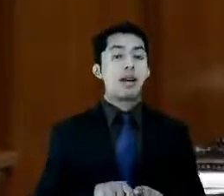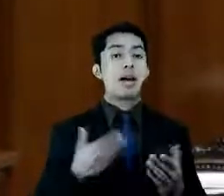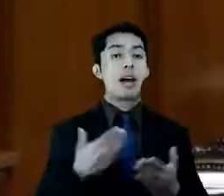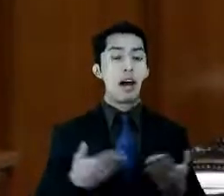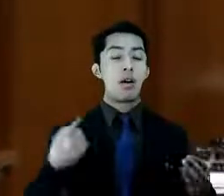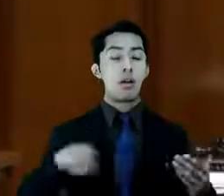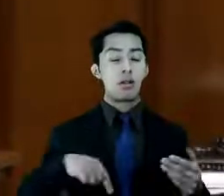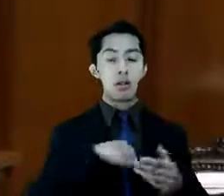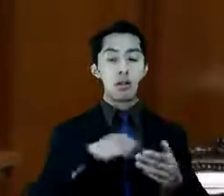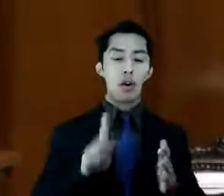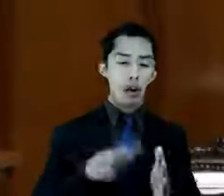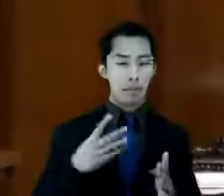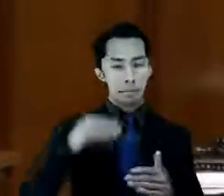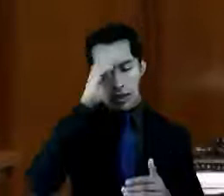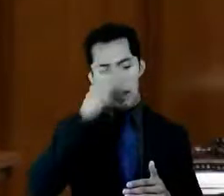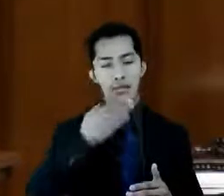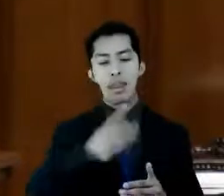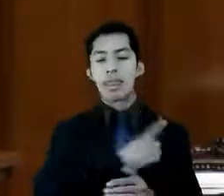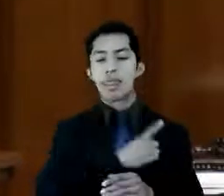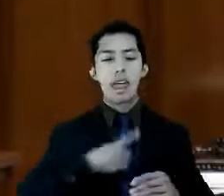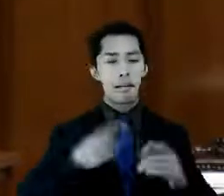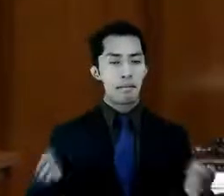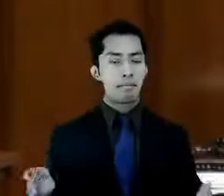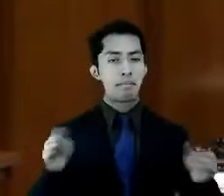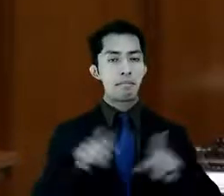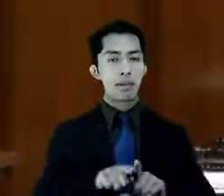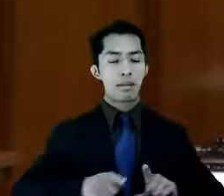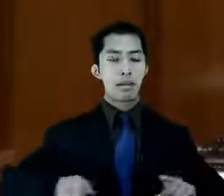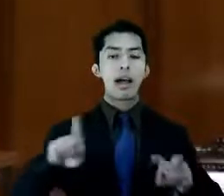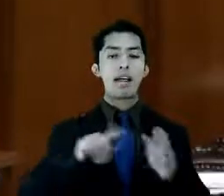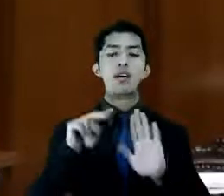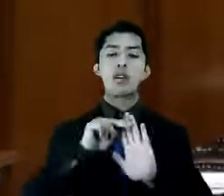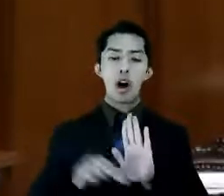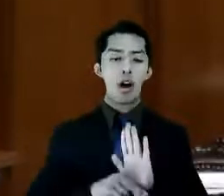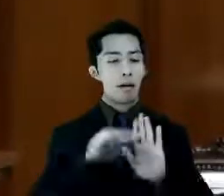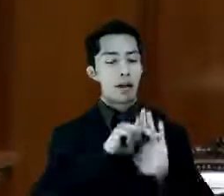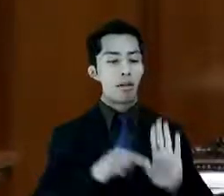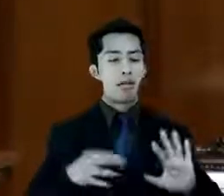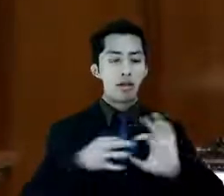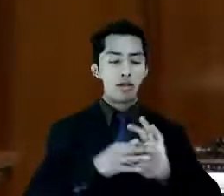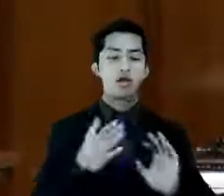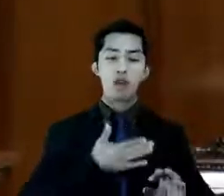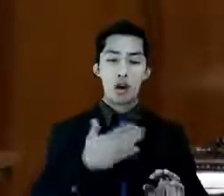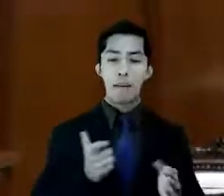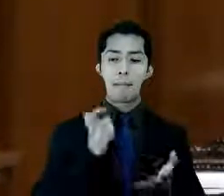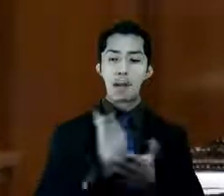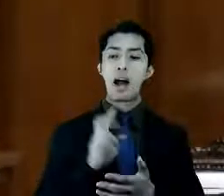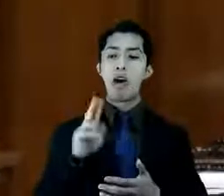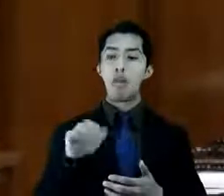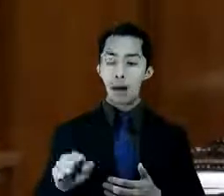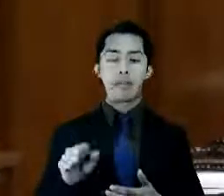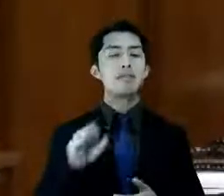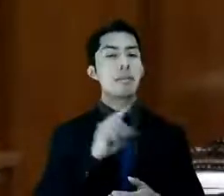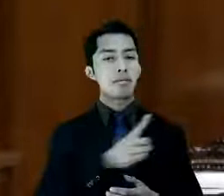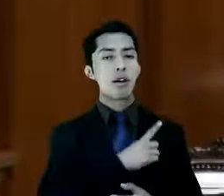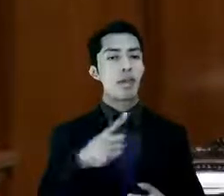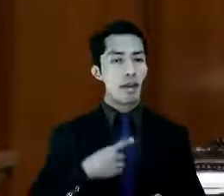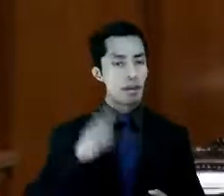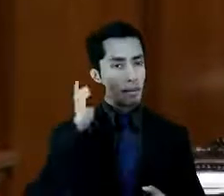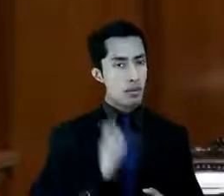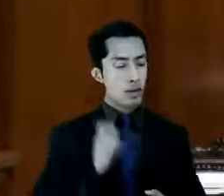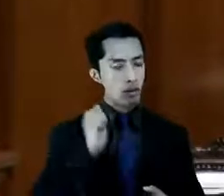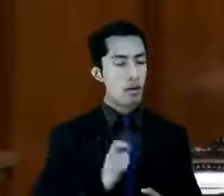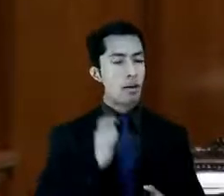esta iniciativa, que homologuemos nuestros cuerpos normativos. Si pagamos en UMAS, paguemos también pensiones en